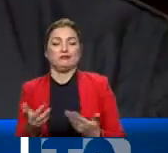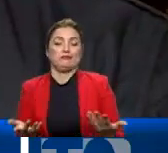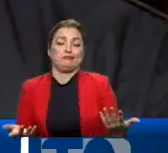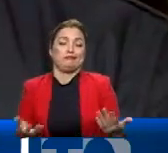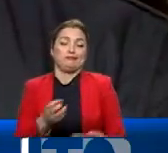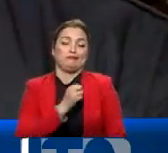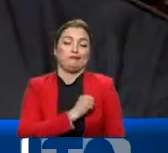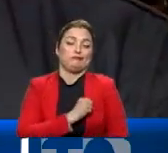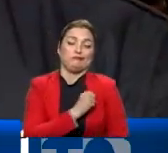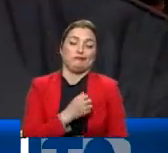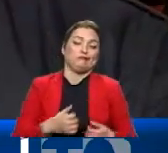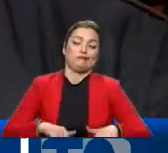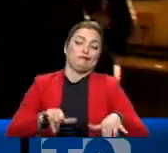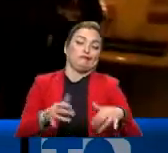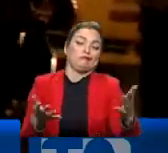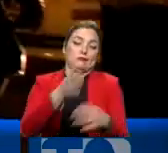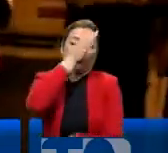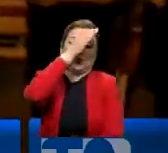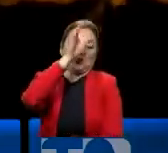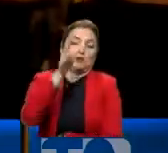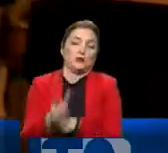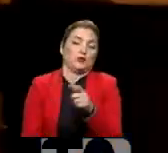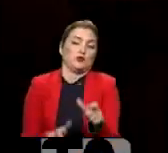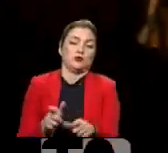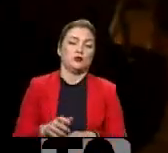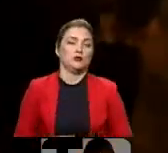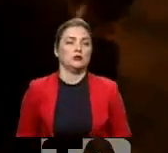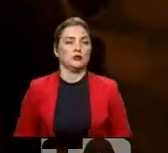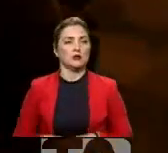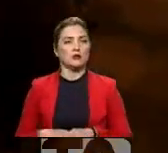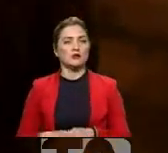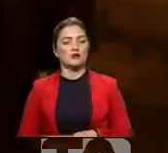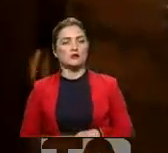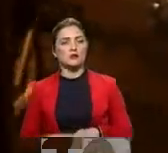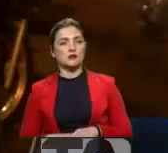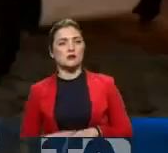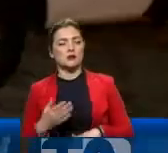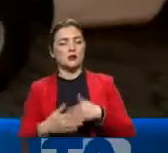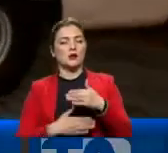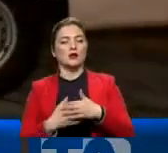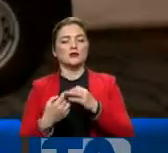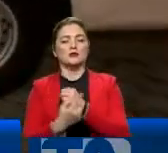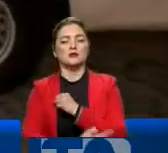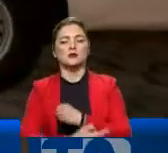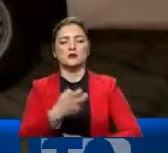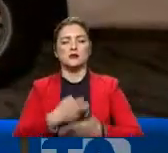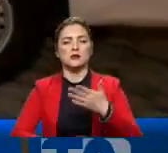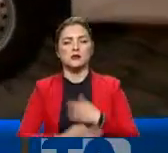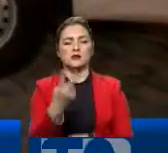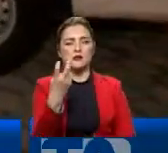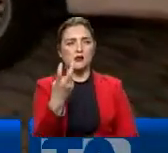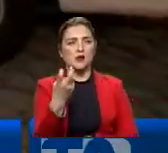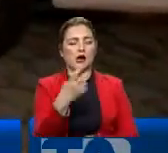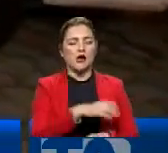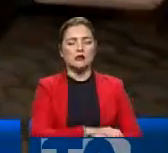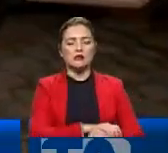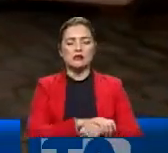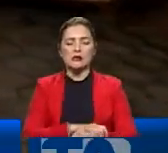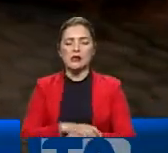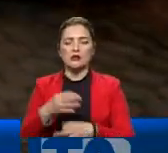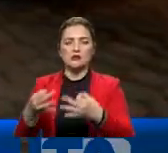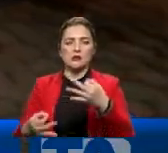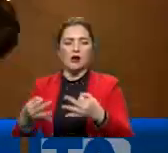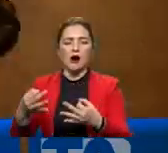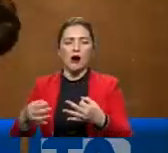se está teniendo esta cultura. En este procedimiento se sancionaron a 12 conductores que fueron trasladados hasta los juzgados